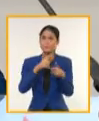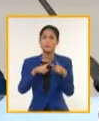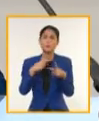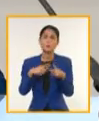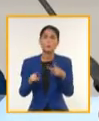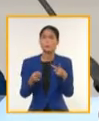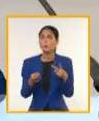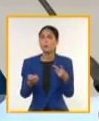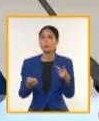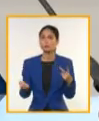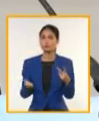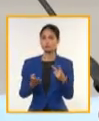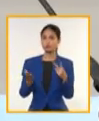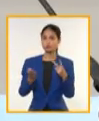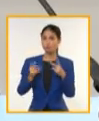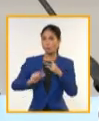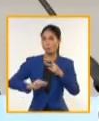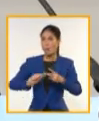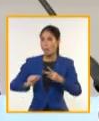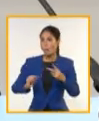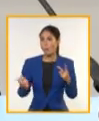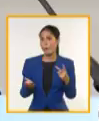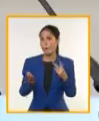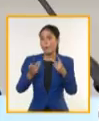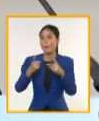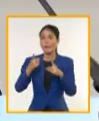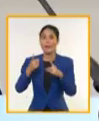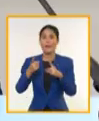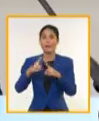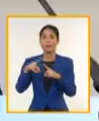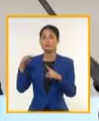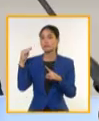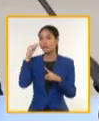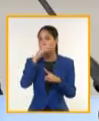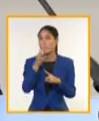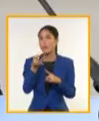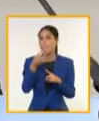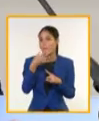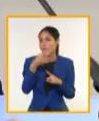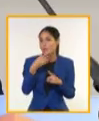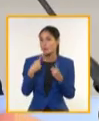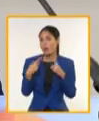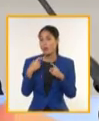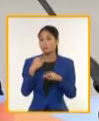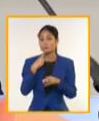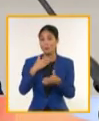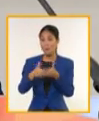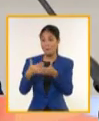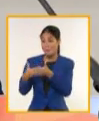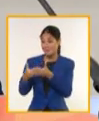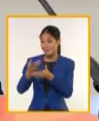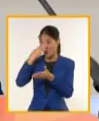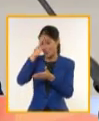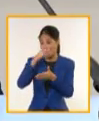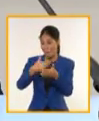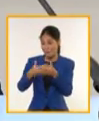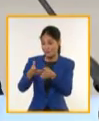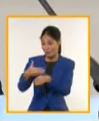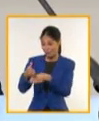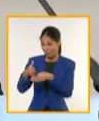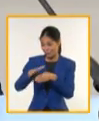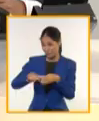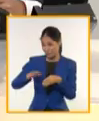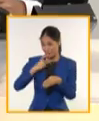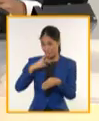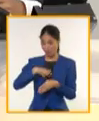de relaciones en el caso de la biotecnología. Hay muchas empresas cubanas, incluso con... Exactamente. Yo creo que es uno de los países en